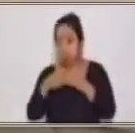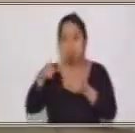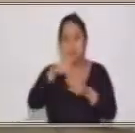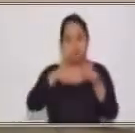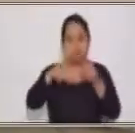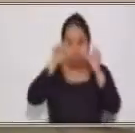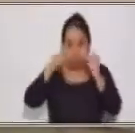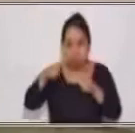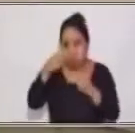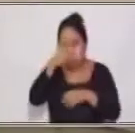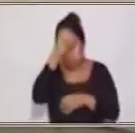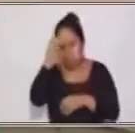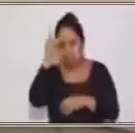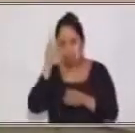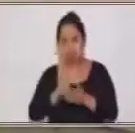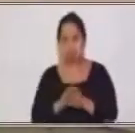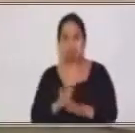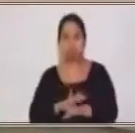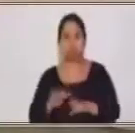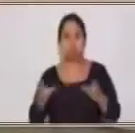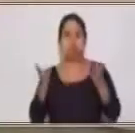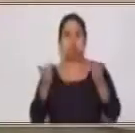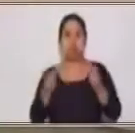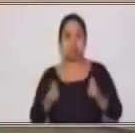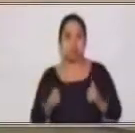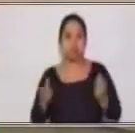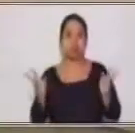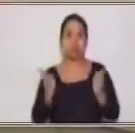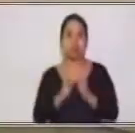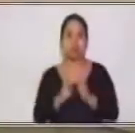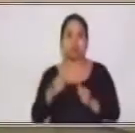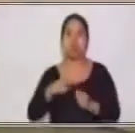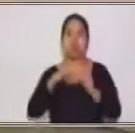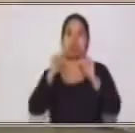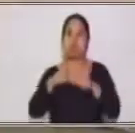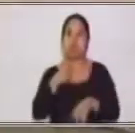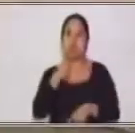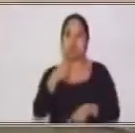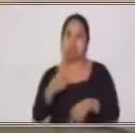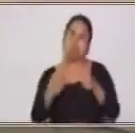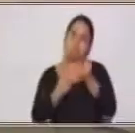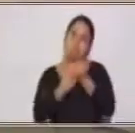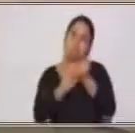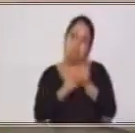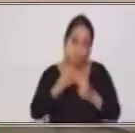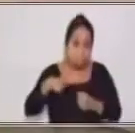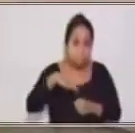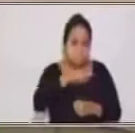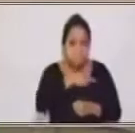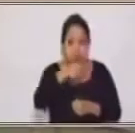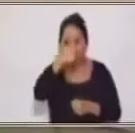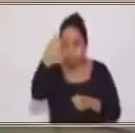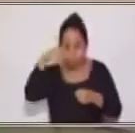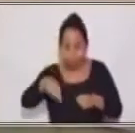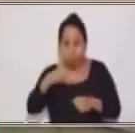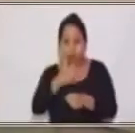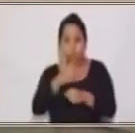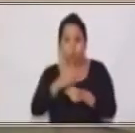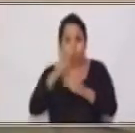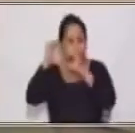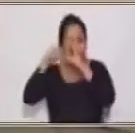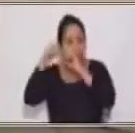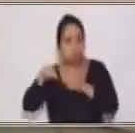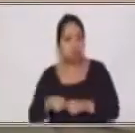también. En conclusión y para resumir por el tiempo, yo les puedo decir, apoyemos lo nuestro, que es el